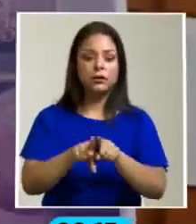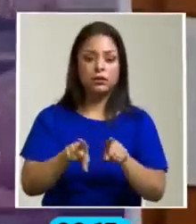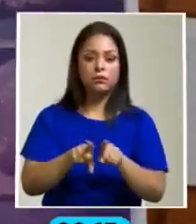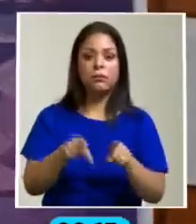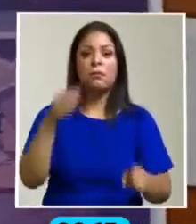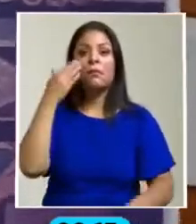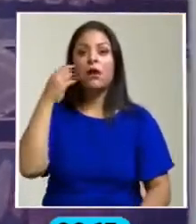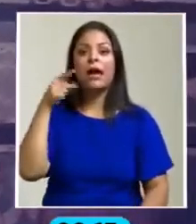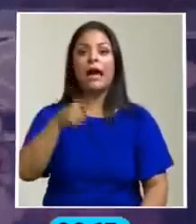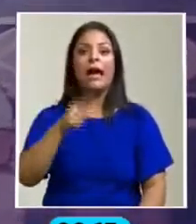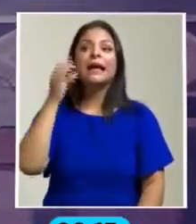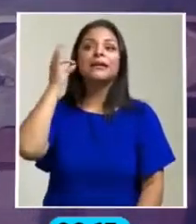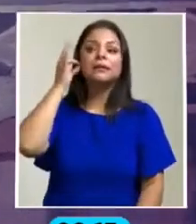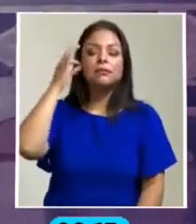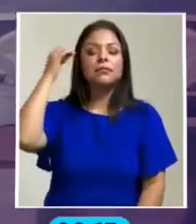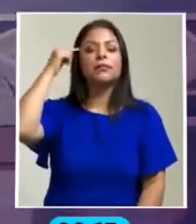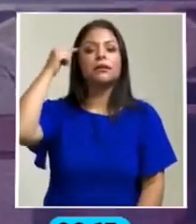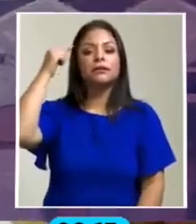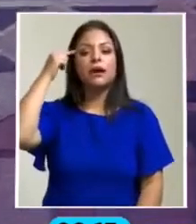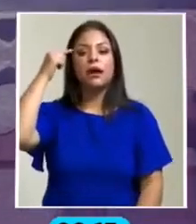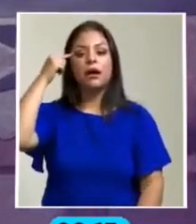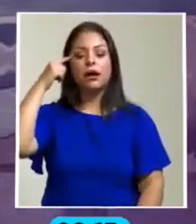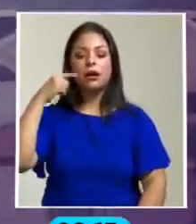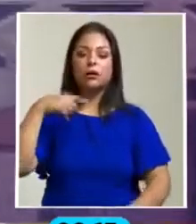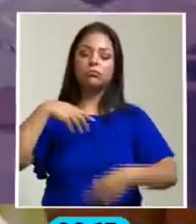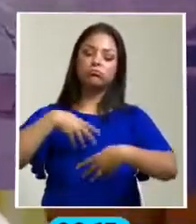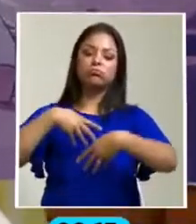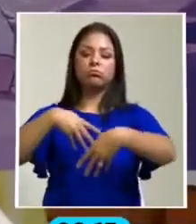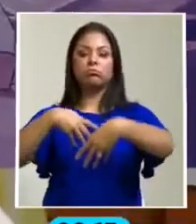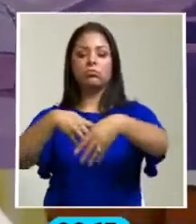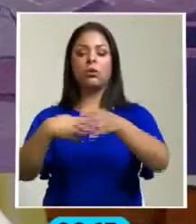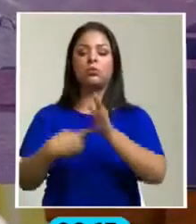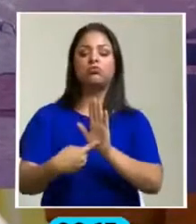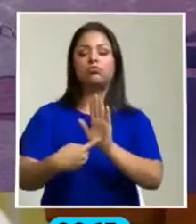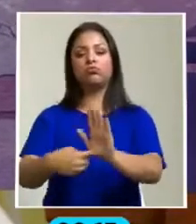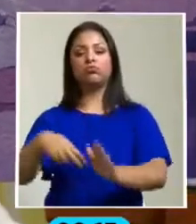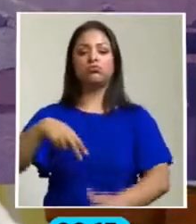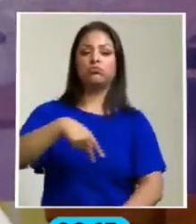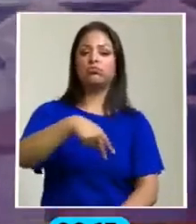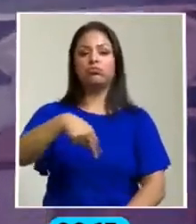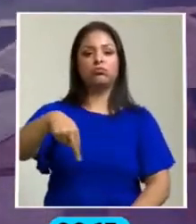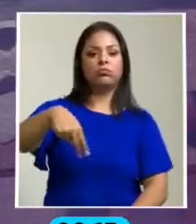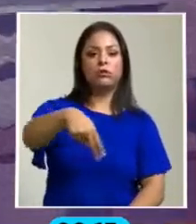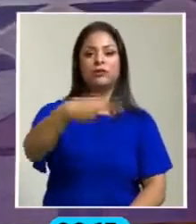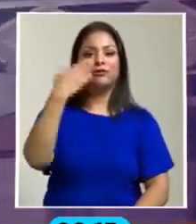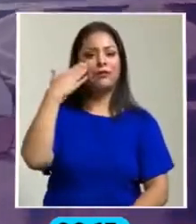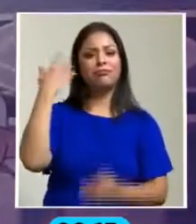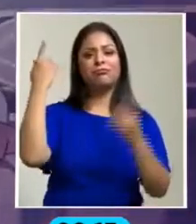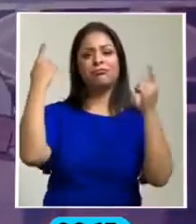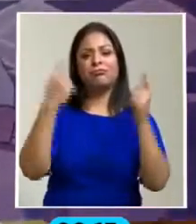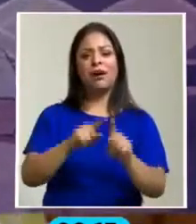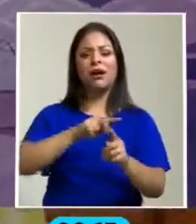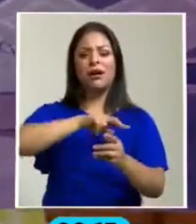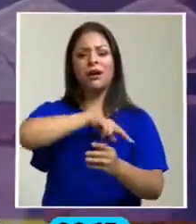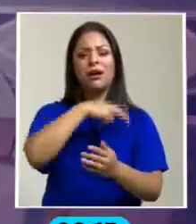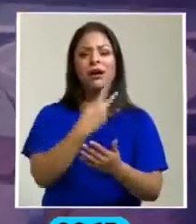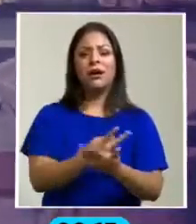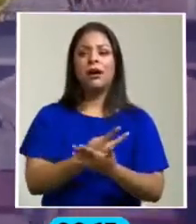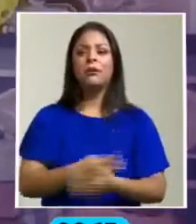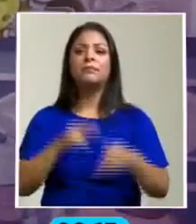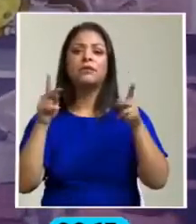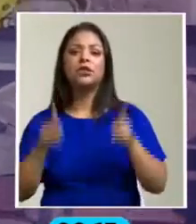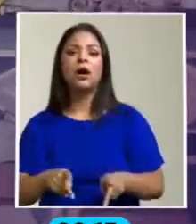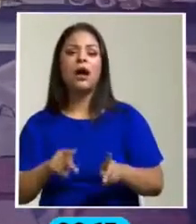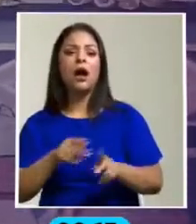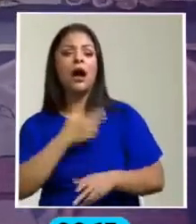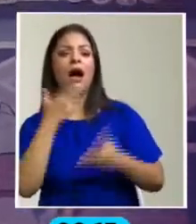iba a desfilar ahí y no sabía lo que le iba a pasar. El público gritó. Todo atemorizado,